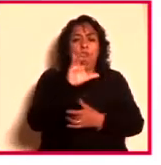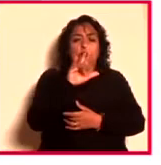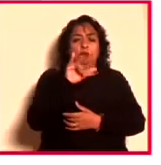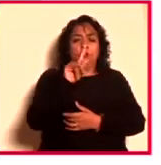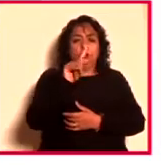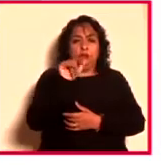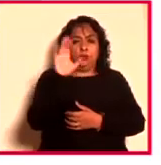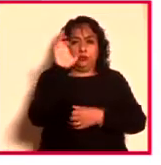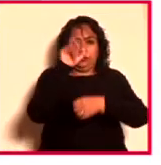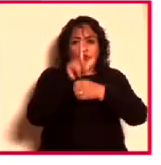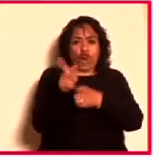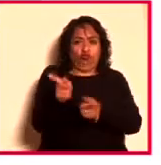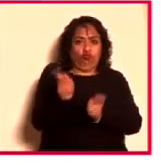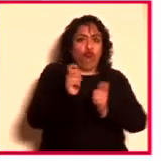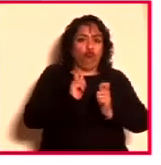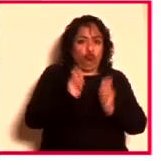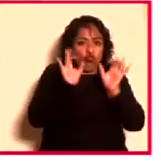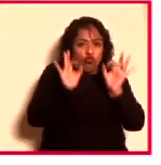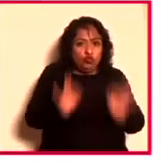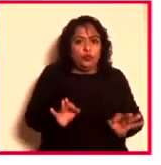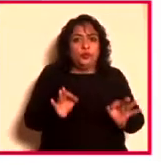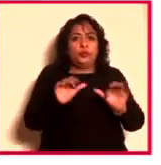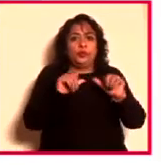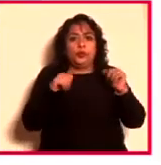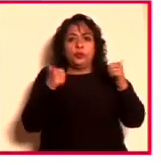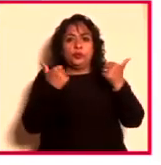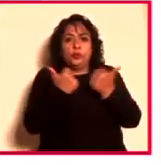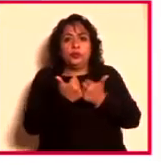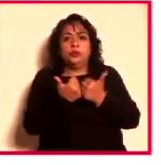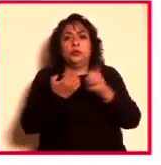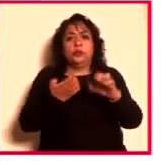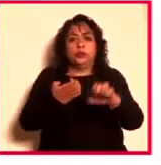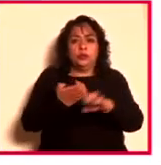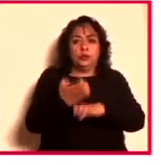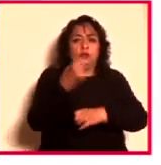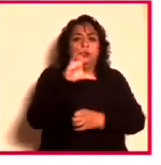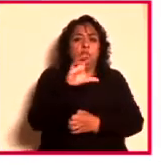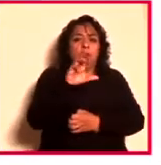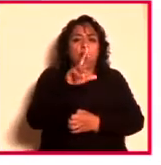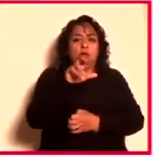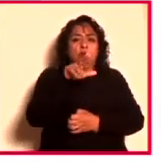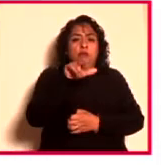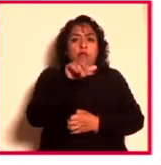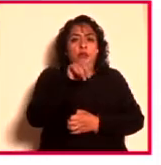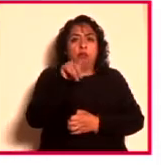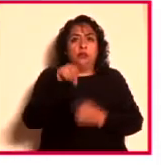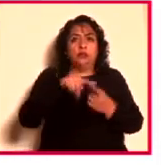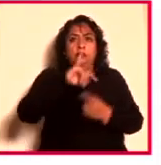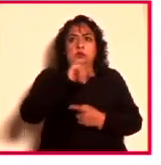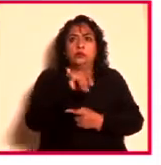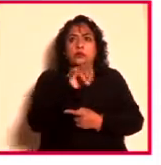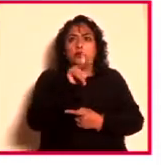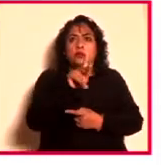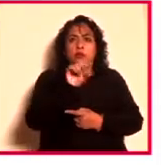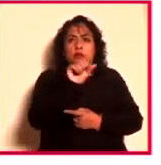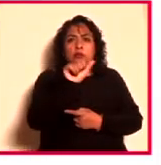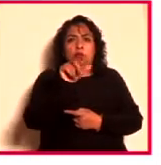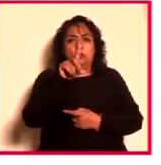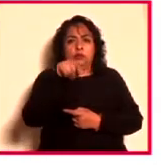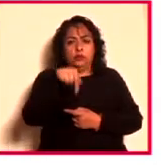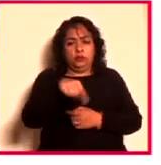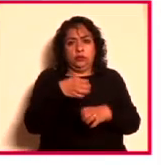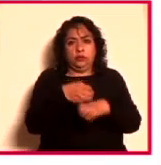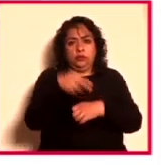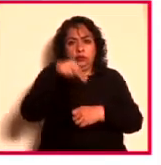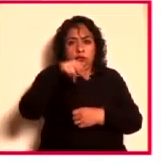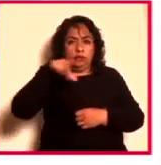honorífico de la Asociación Estatal de Cronistas José P. Saldaña, de aquí del estado de Nuevo León. Este es un